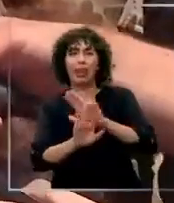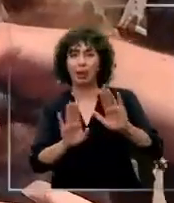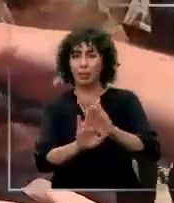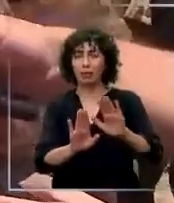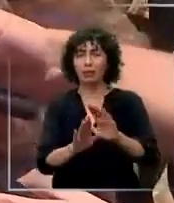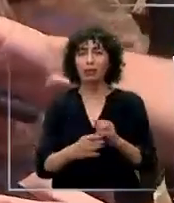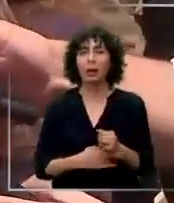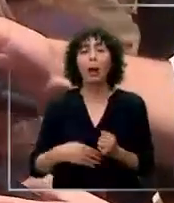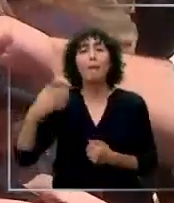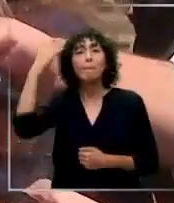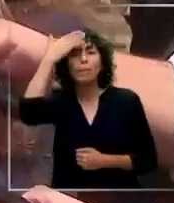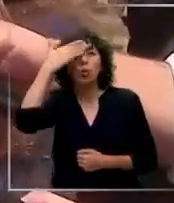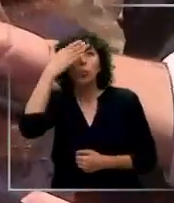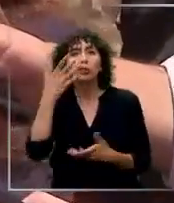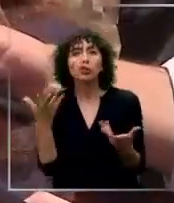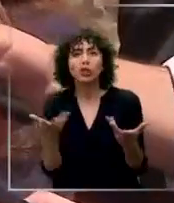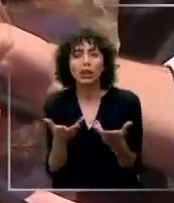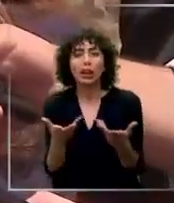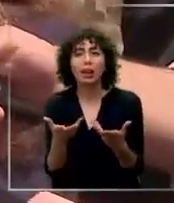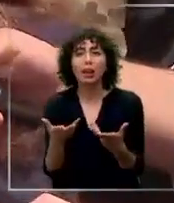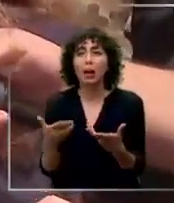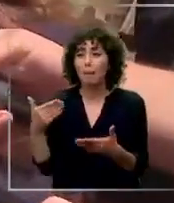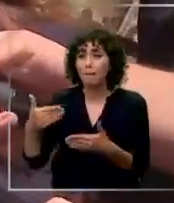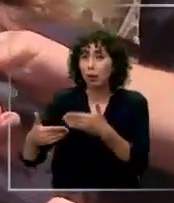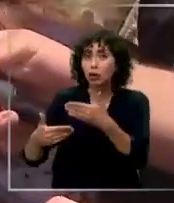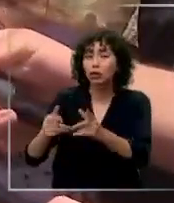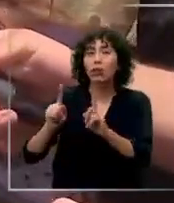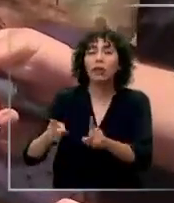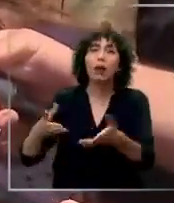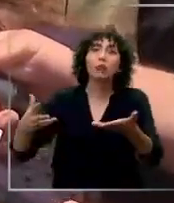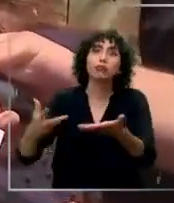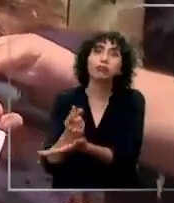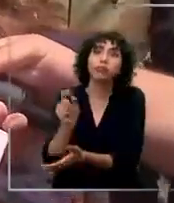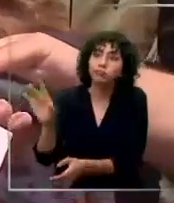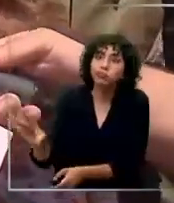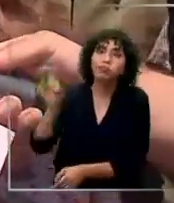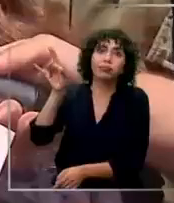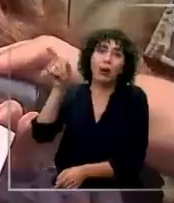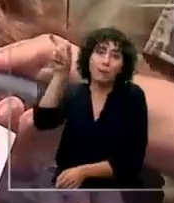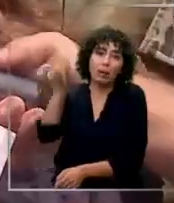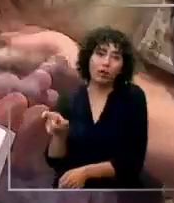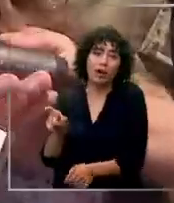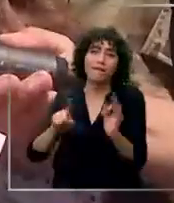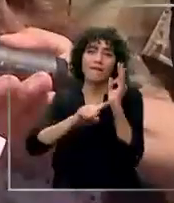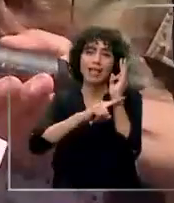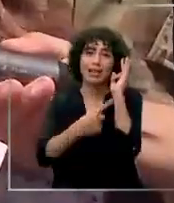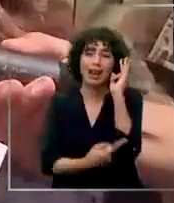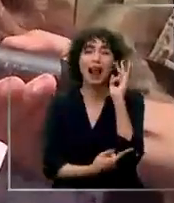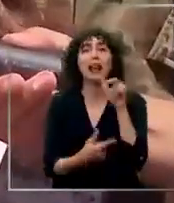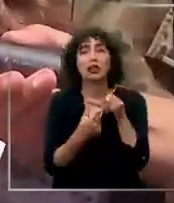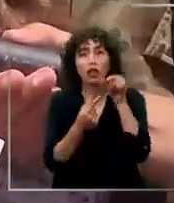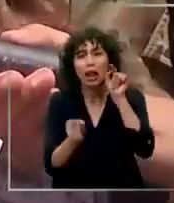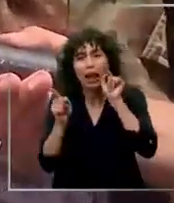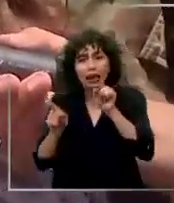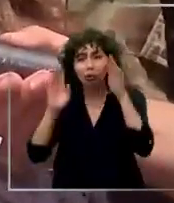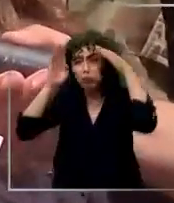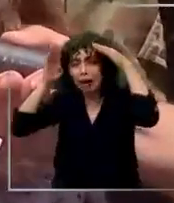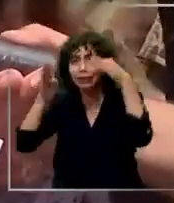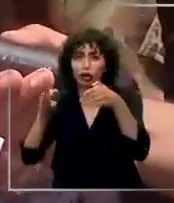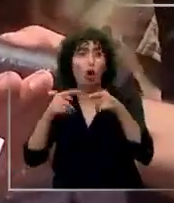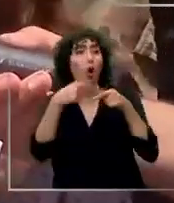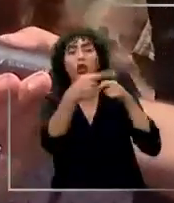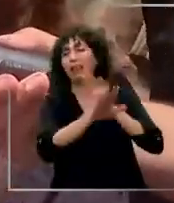aquí es que tengamos un proceso que concluya exitosamente con un fiscal o una fiscal nacional. Esa es la preocupación, no hay ninguna